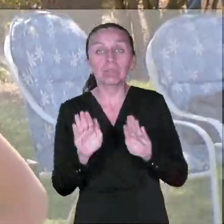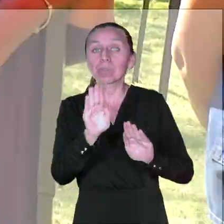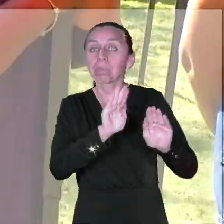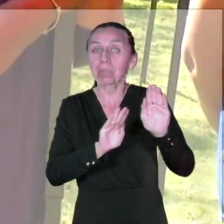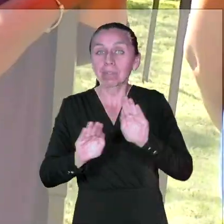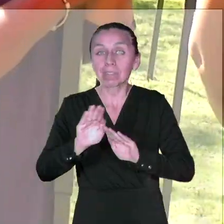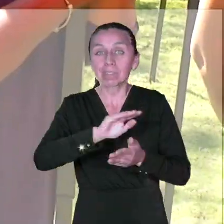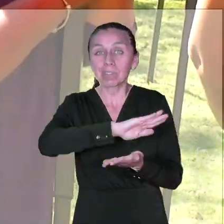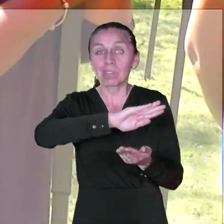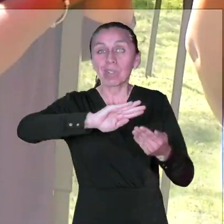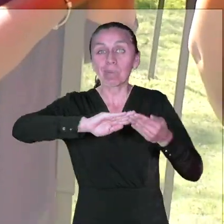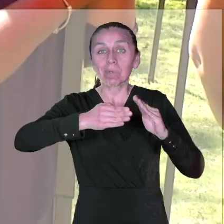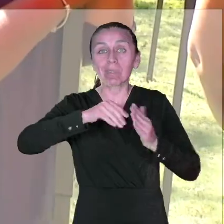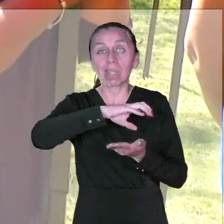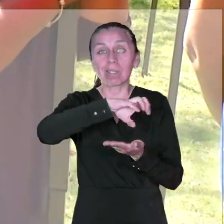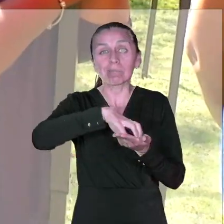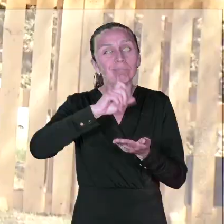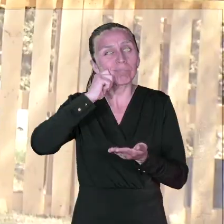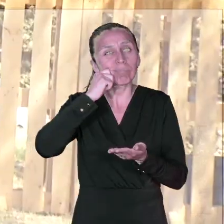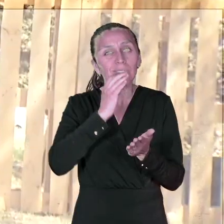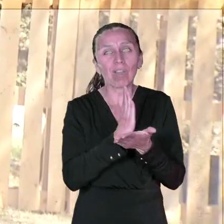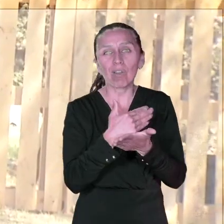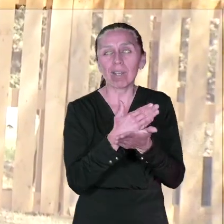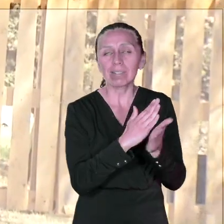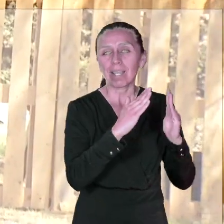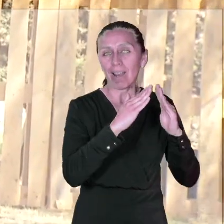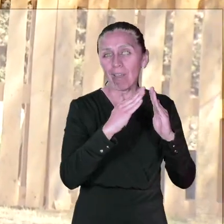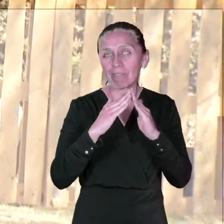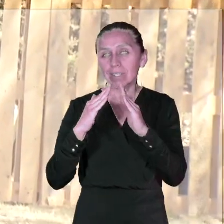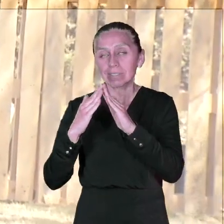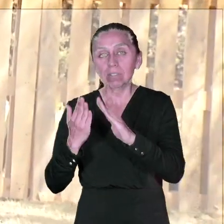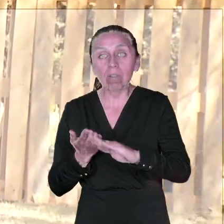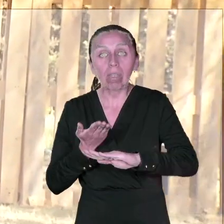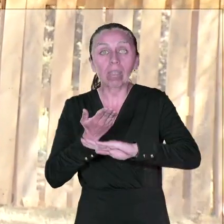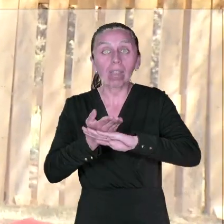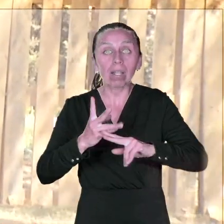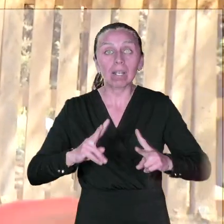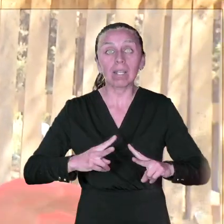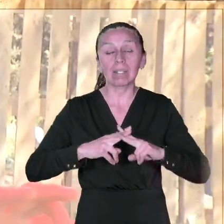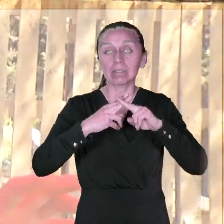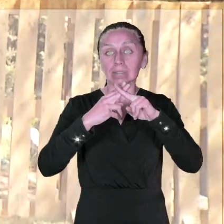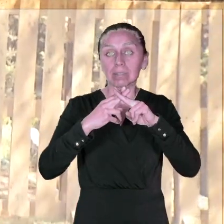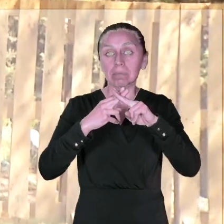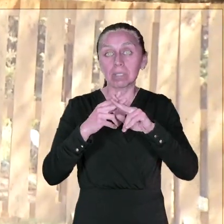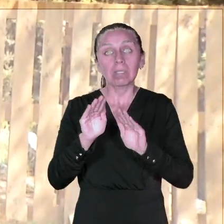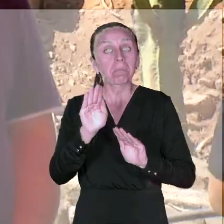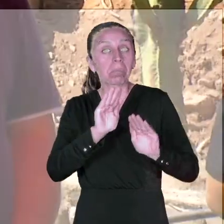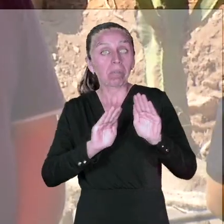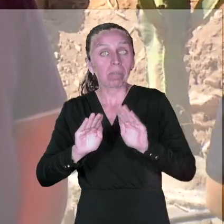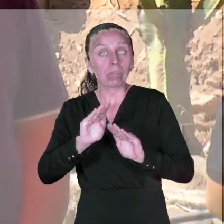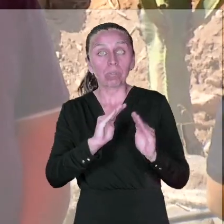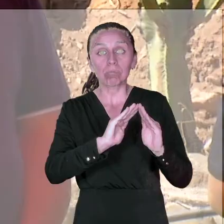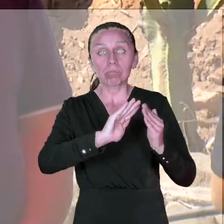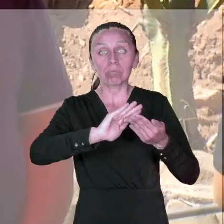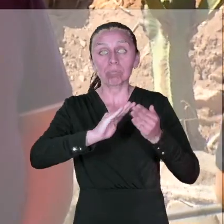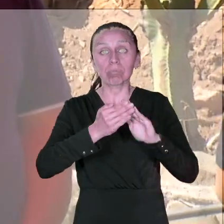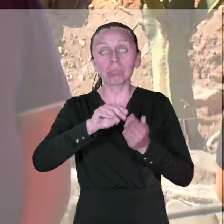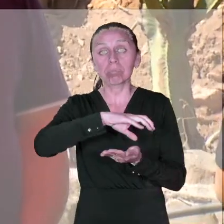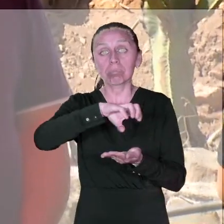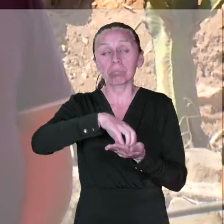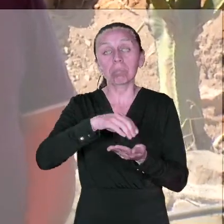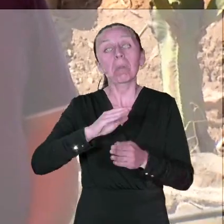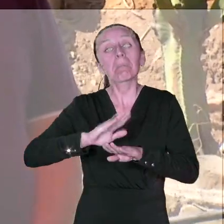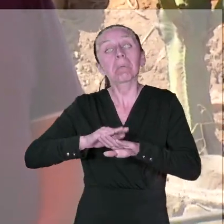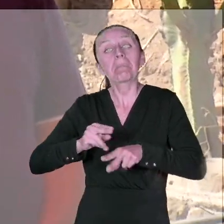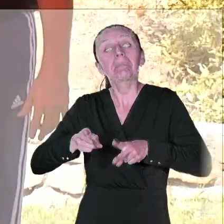y en la prevención comunitaria es decir organizar a los vecinos y entregarle algunas herramientas de prevención comunitaria